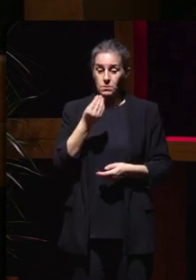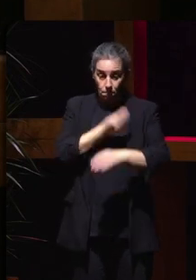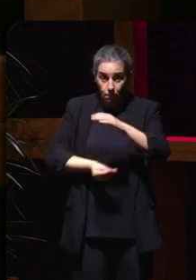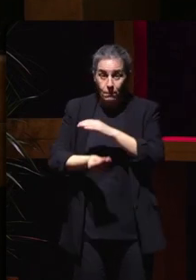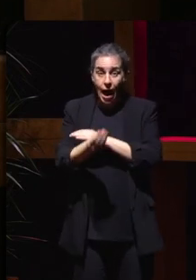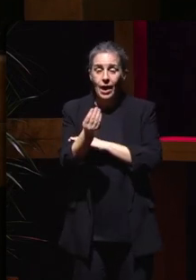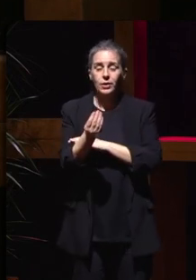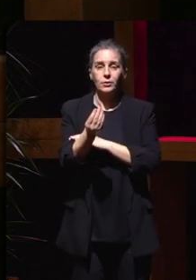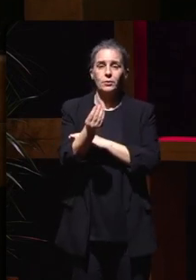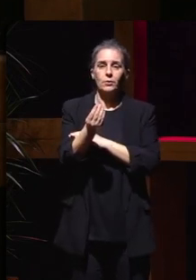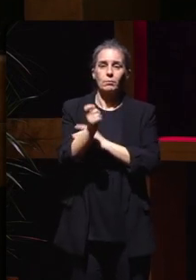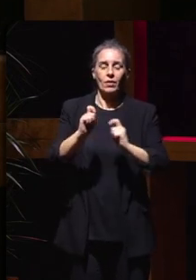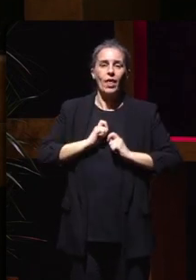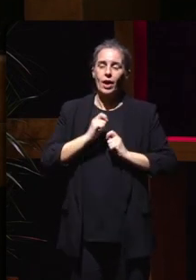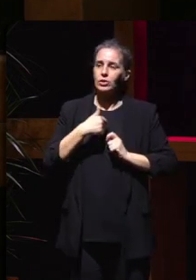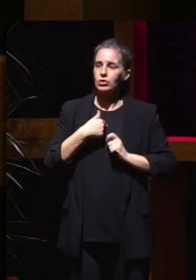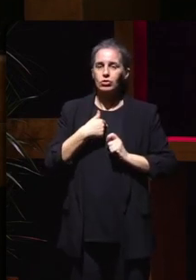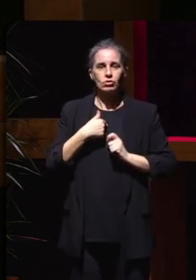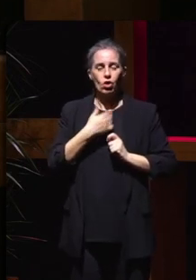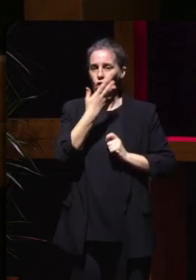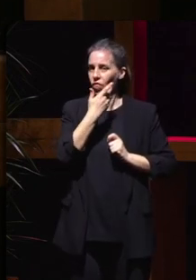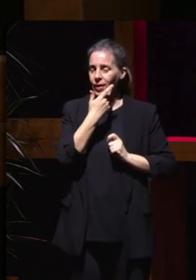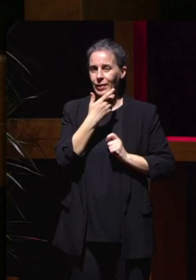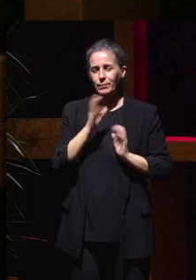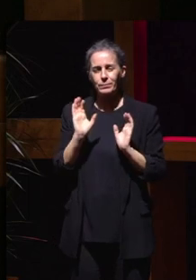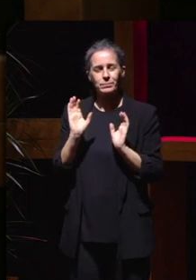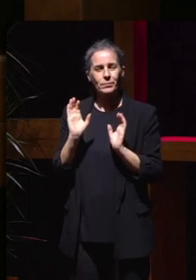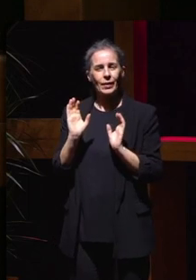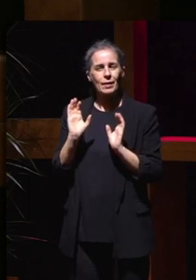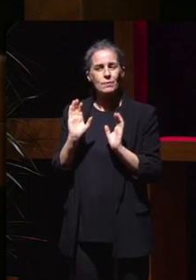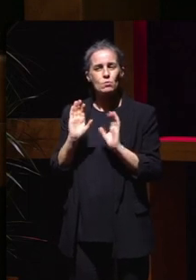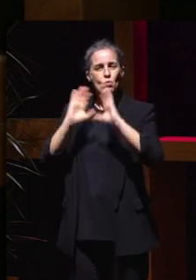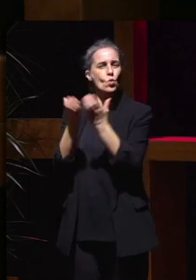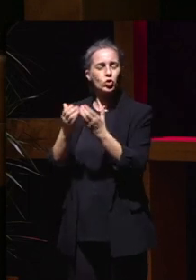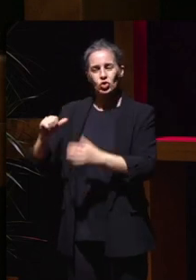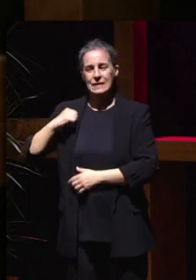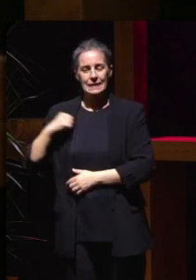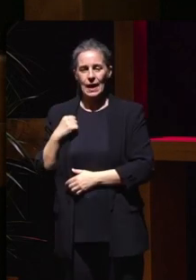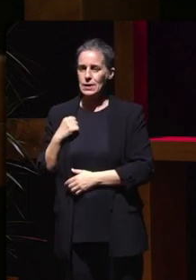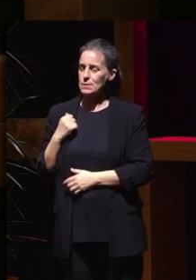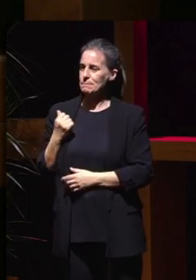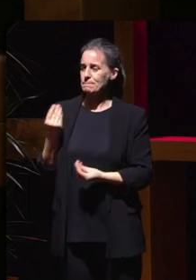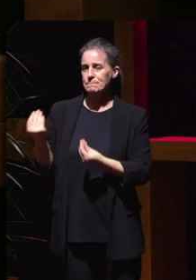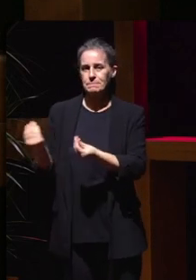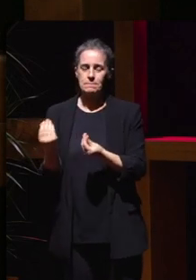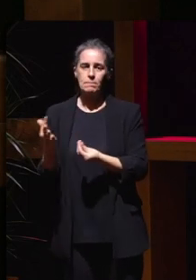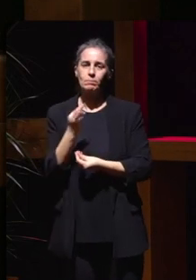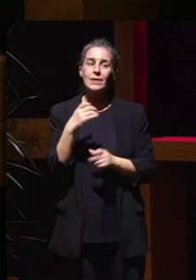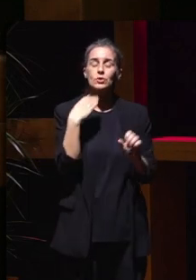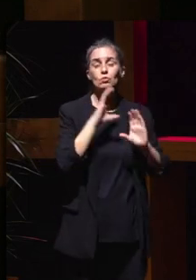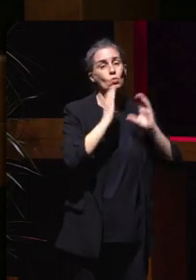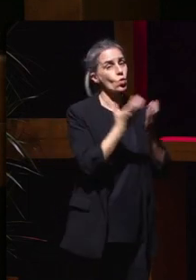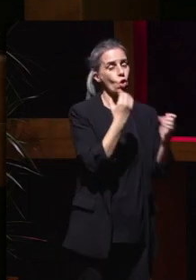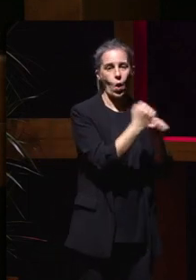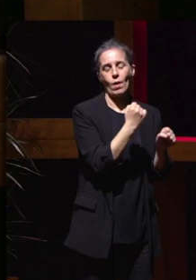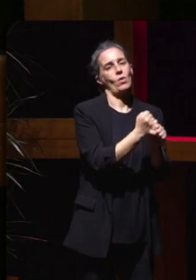coñecer a peor cara o mundo sanitario y a peor cara del mundo laboral porque quien